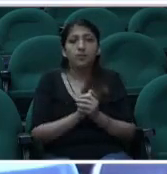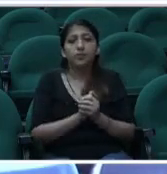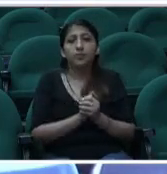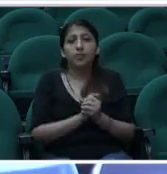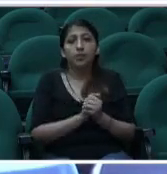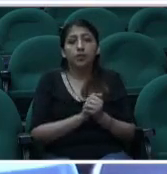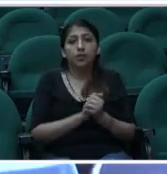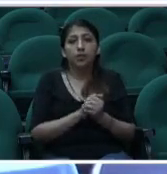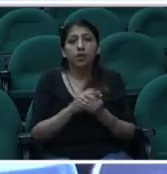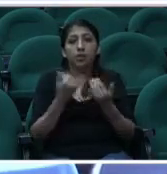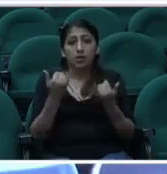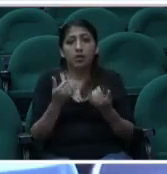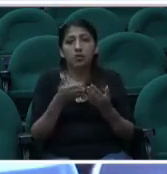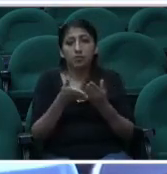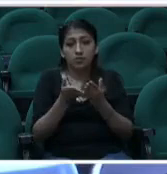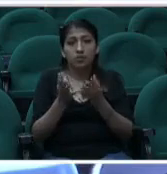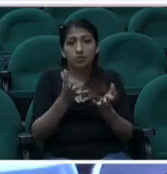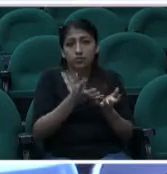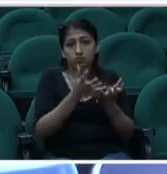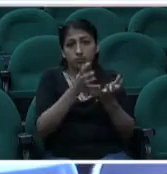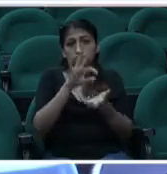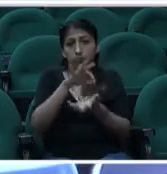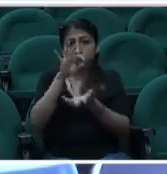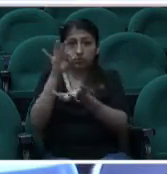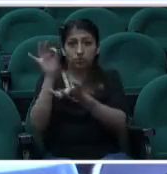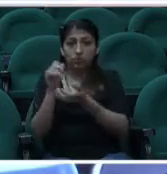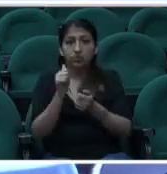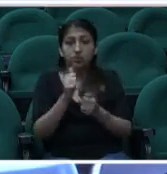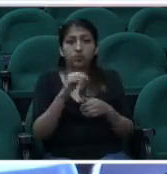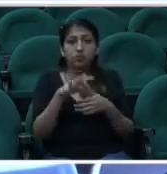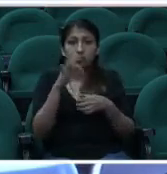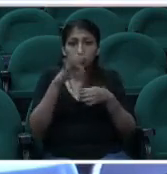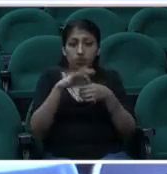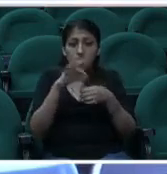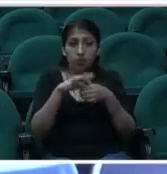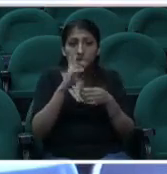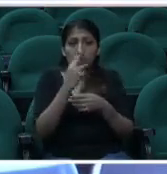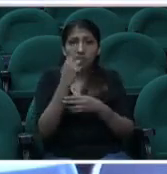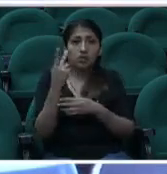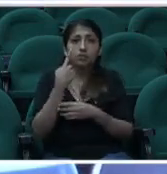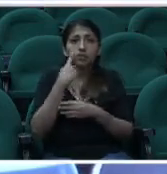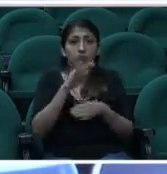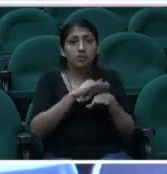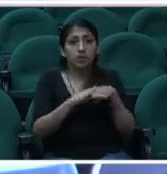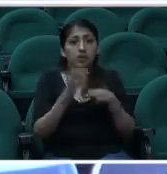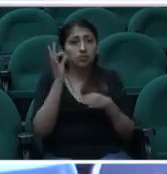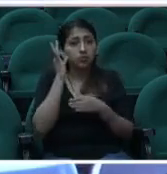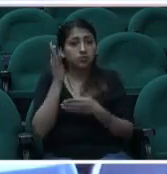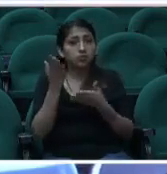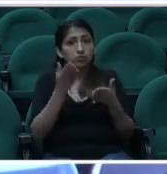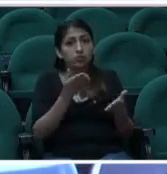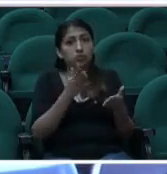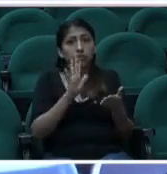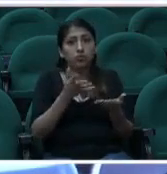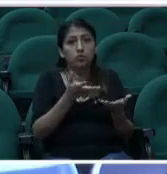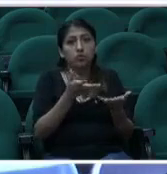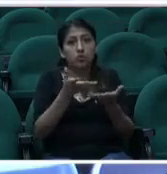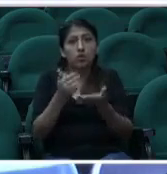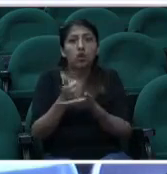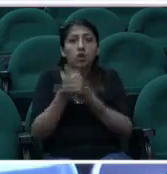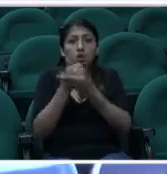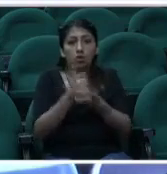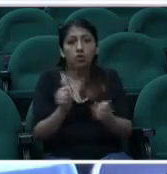tema entonces vamos a hacer la respectiva el sorteo correspondiente de parejas para lo cual invitamos a louis aquí nos está